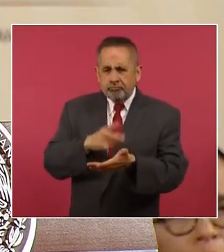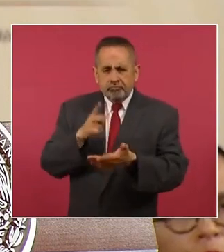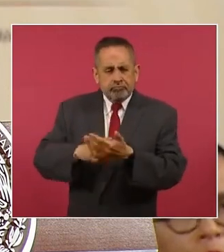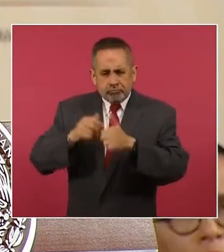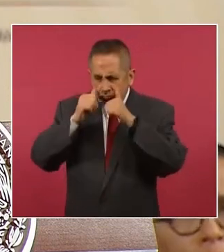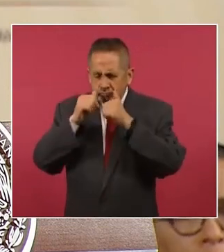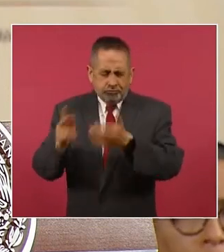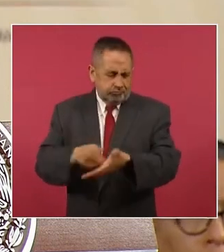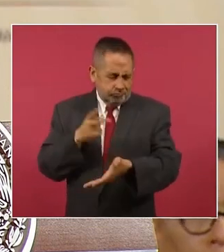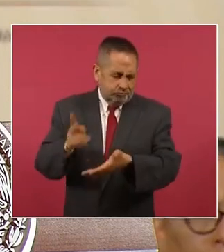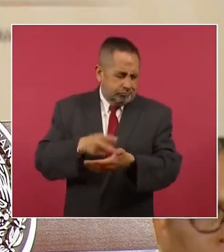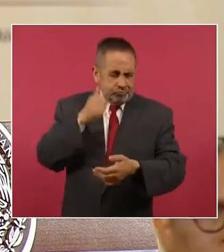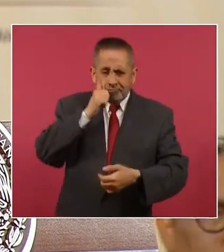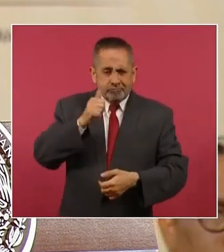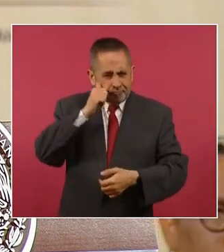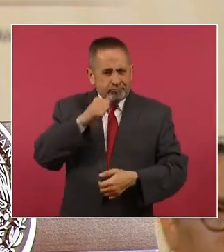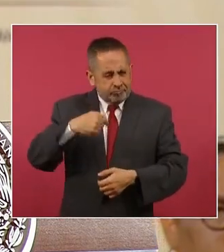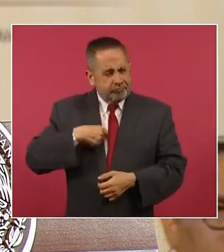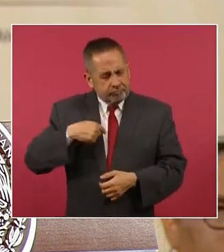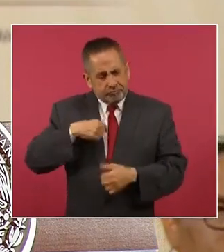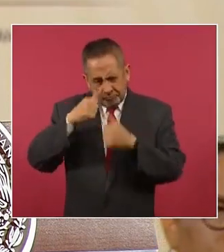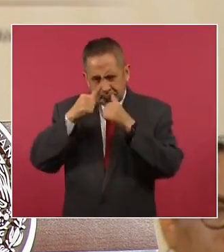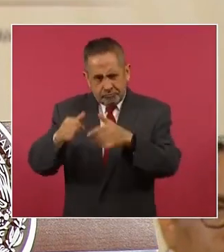constantemente, siempre.